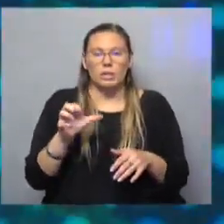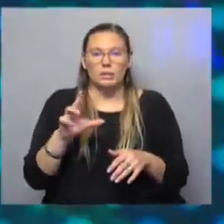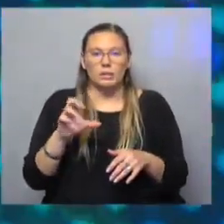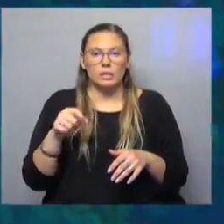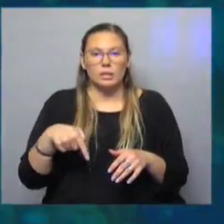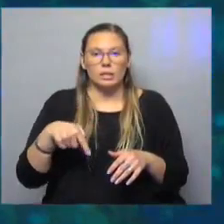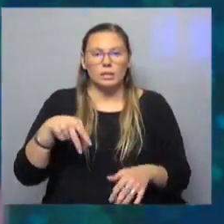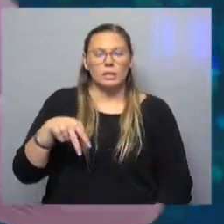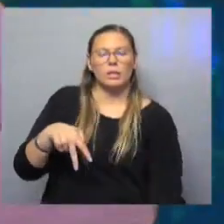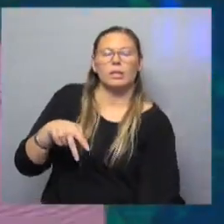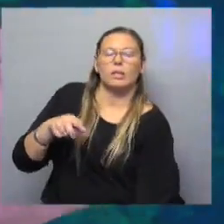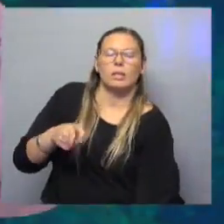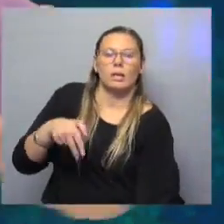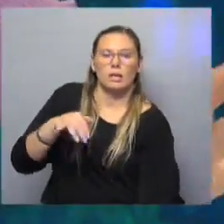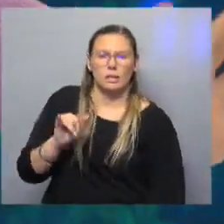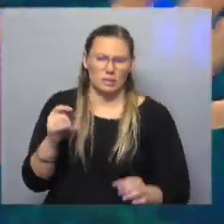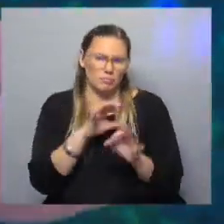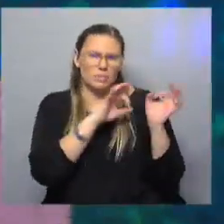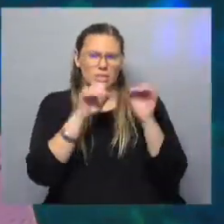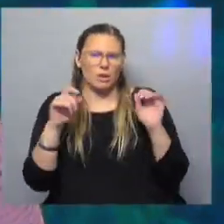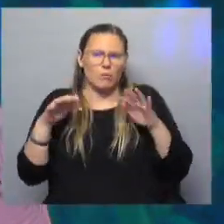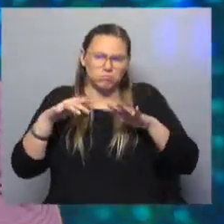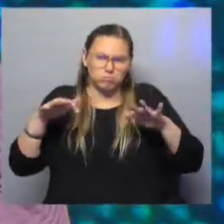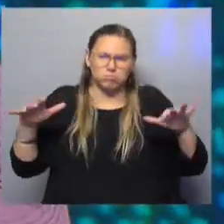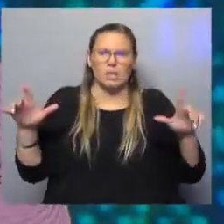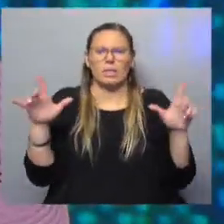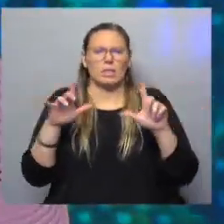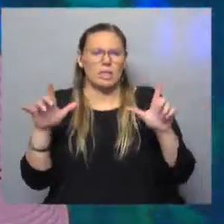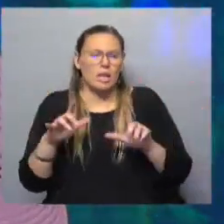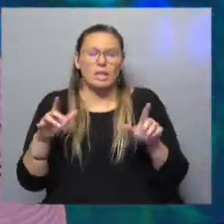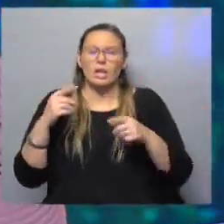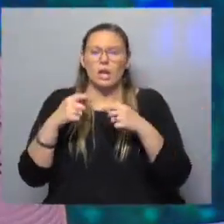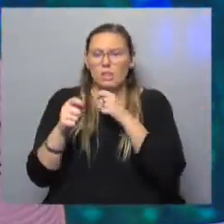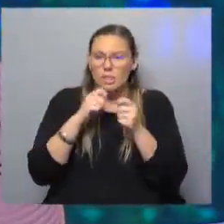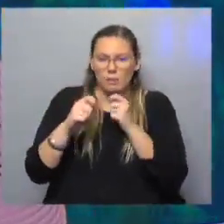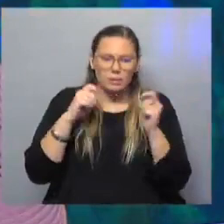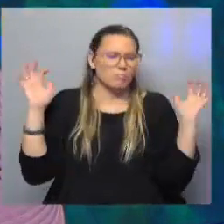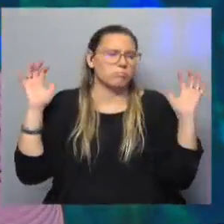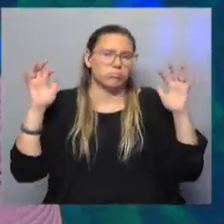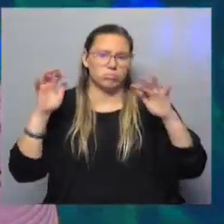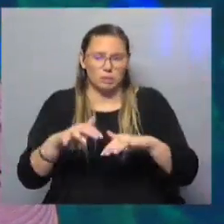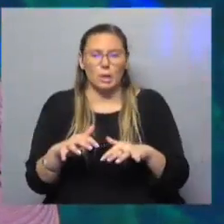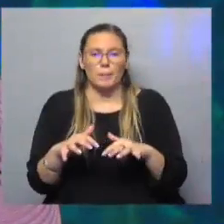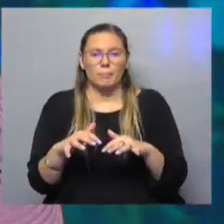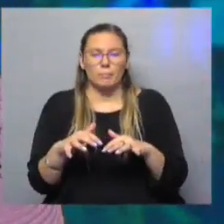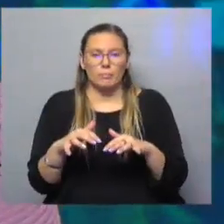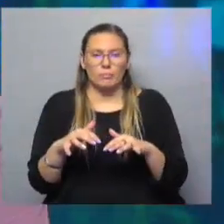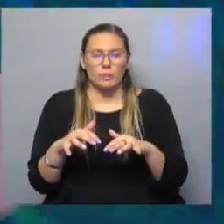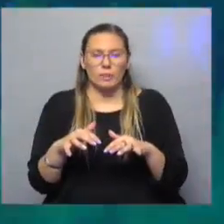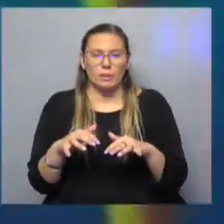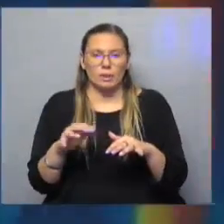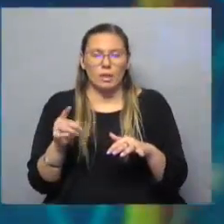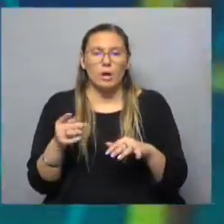Amplio. Llegó, por supuesto, un despliegue, ¿no?, de medios y de todo un poco. Y bueno, él fue